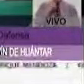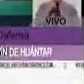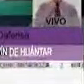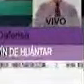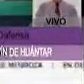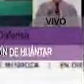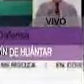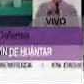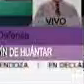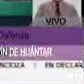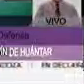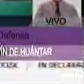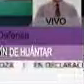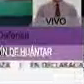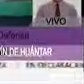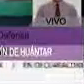balazo,